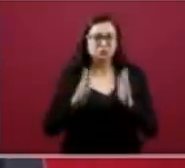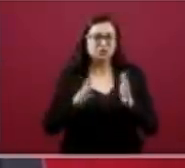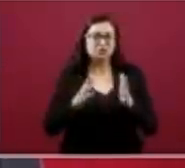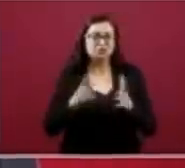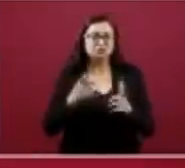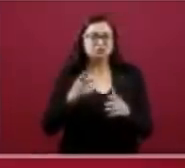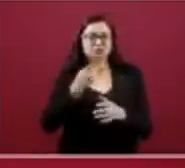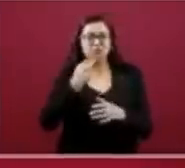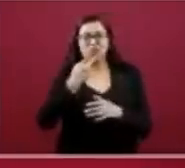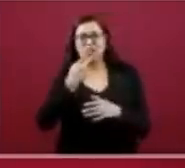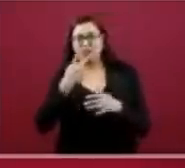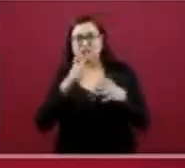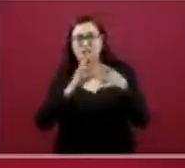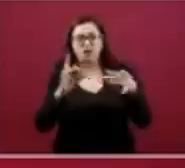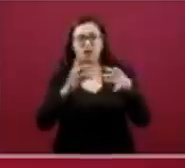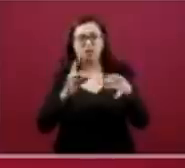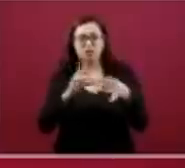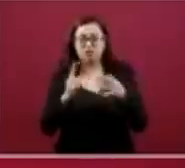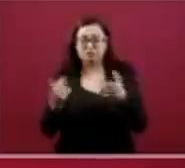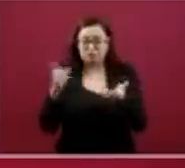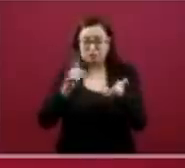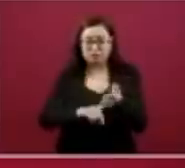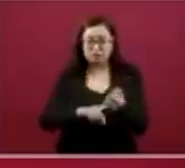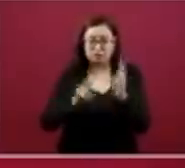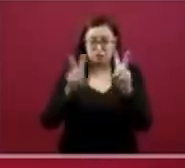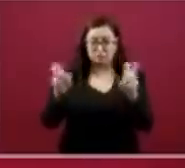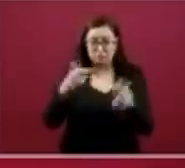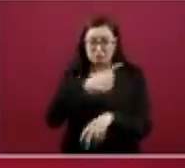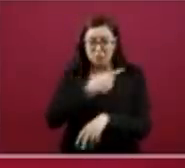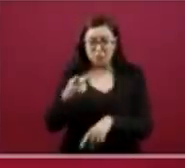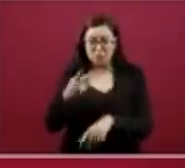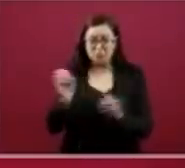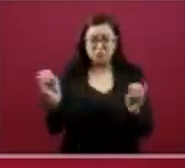lenguaje, de su discurso. Al contrario,